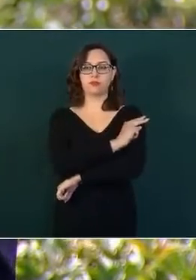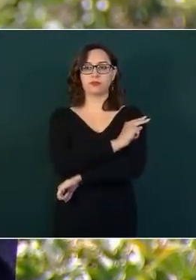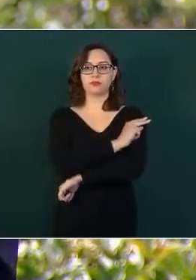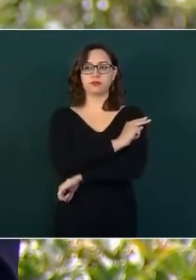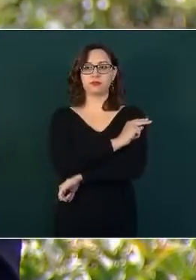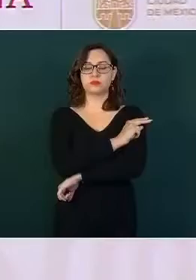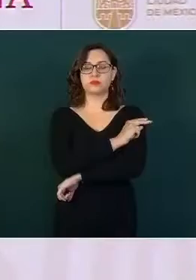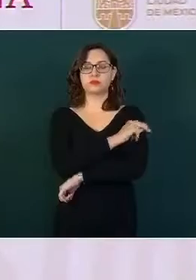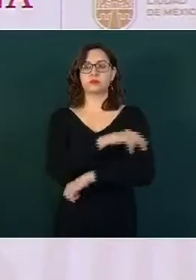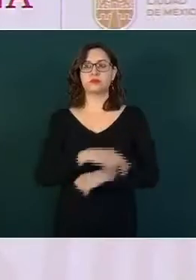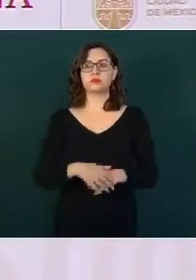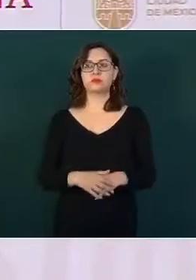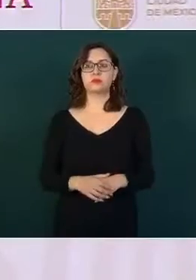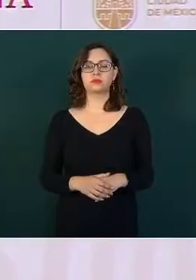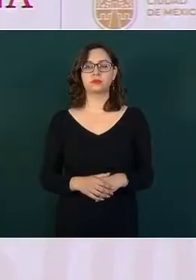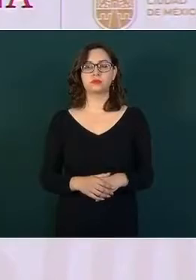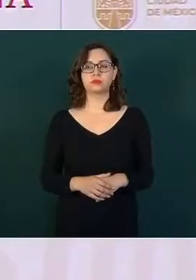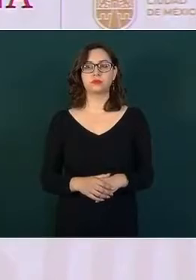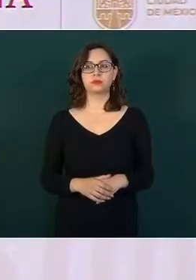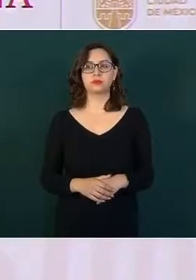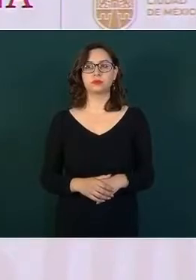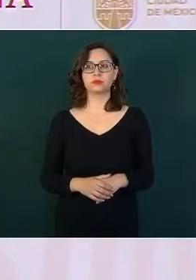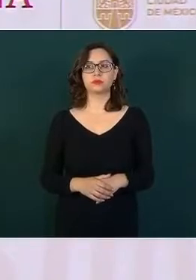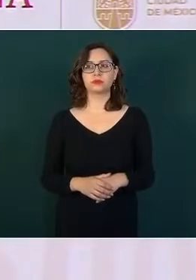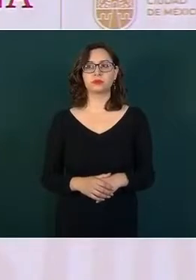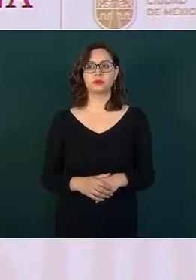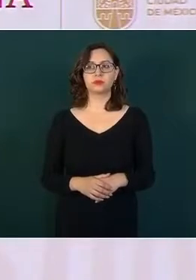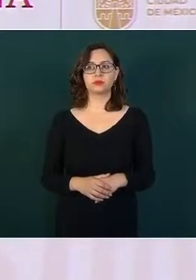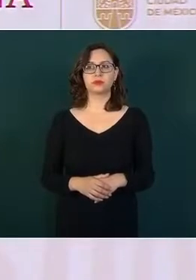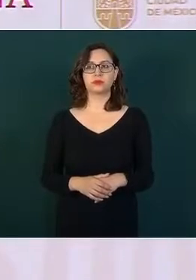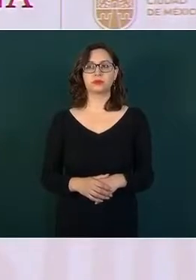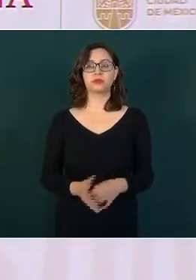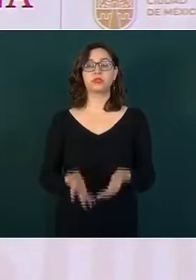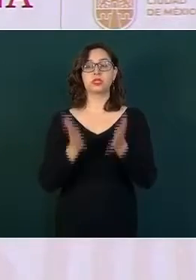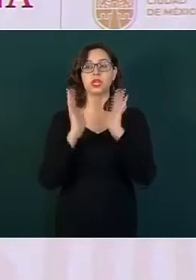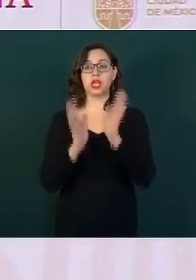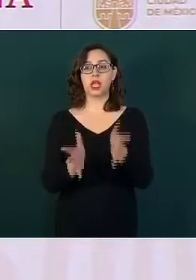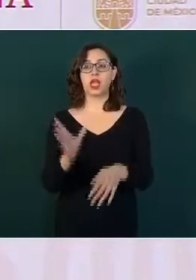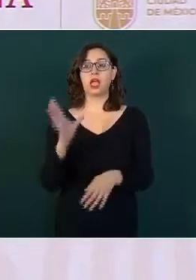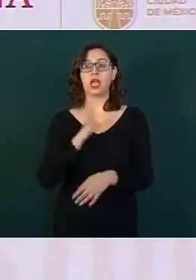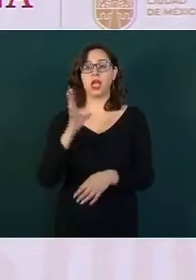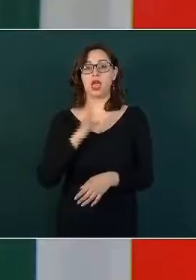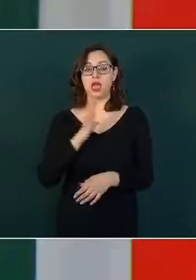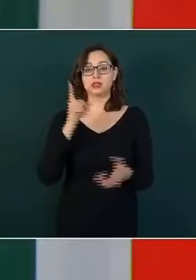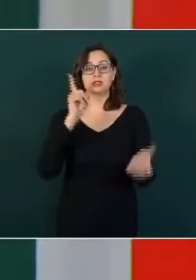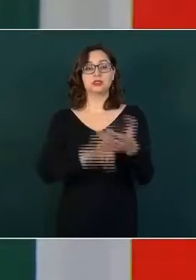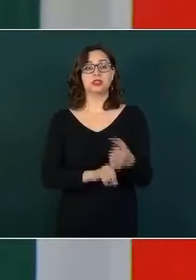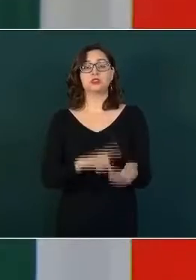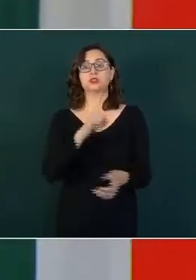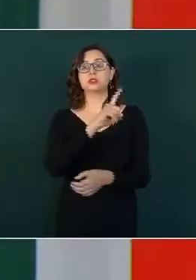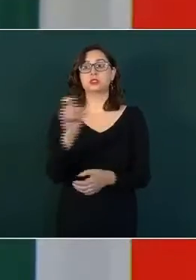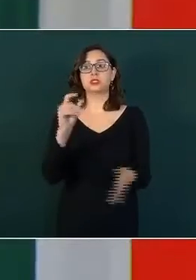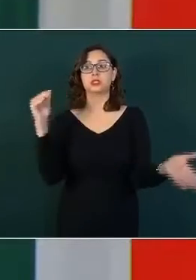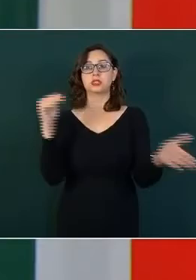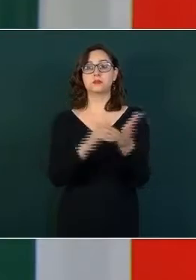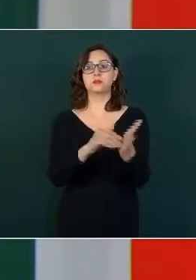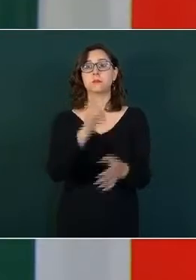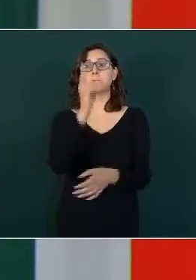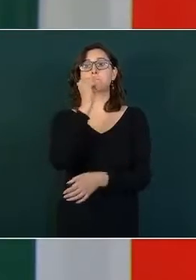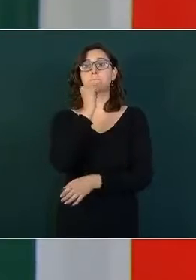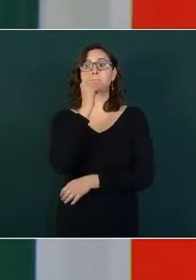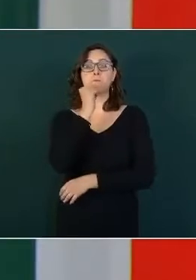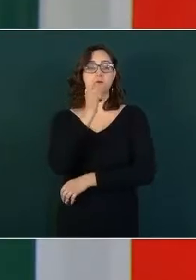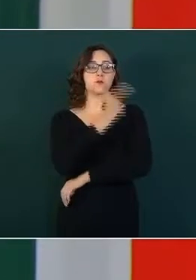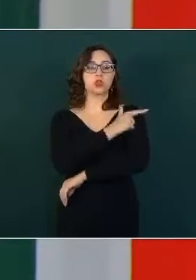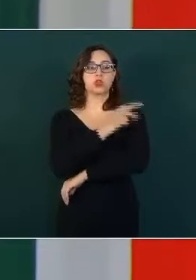se cuentan ya con 100,000 elementos de